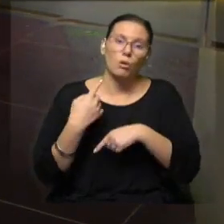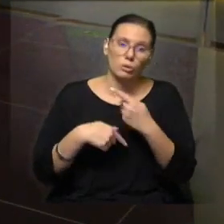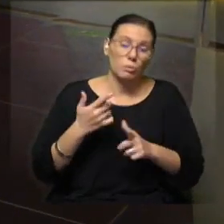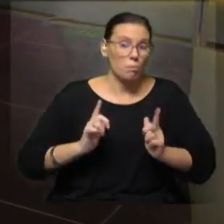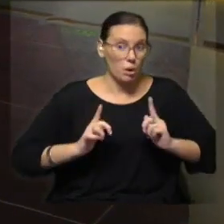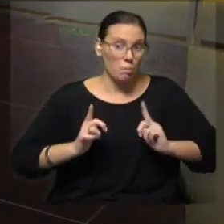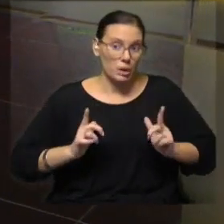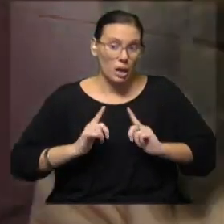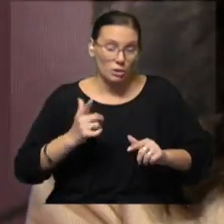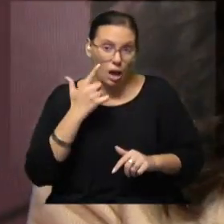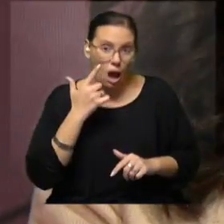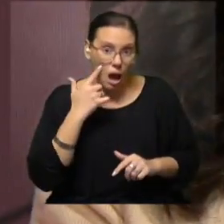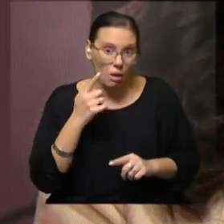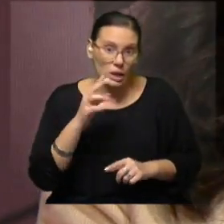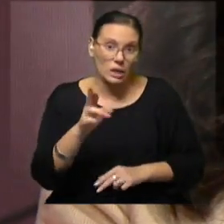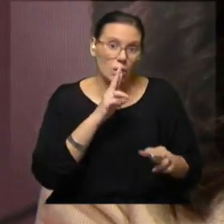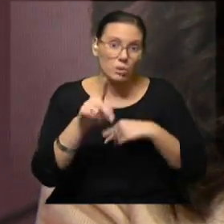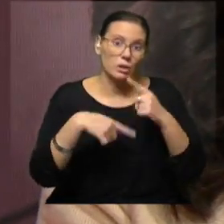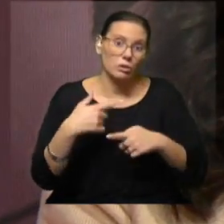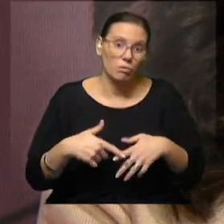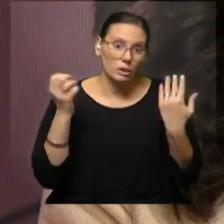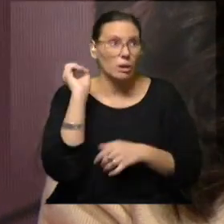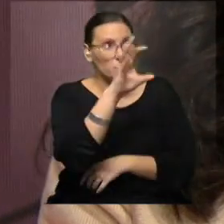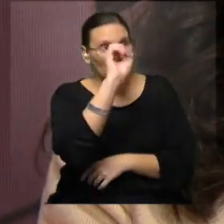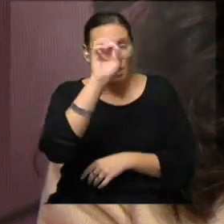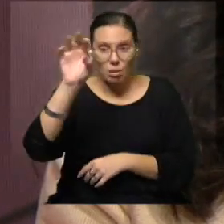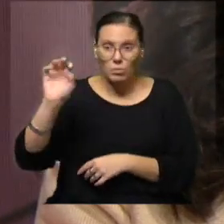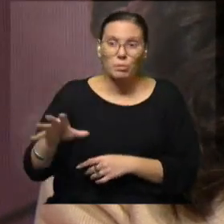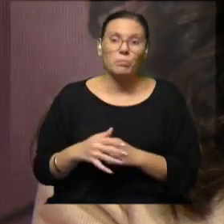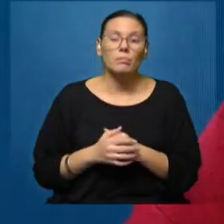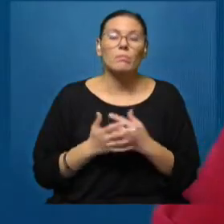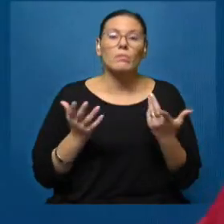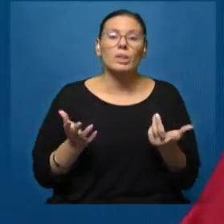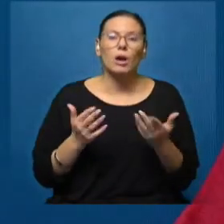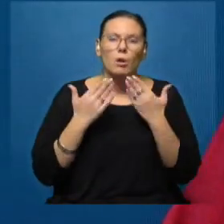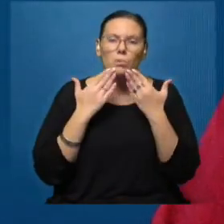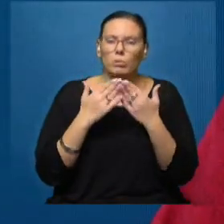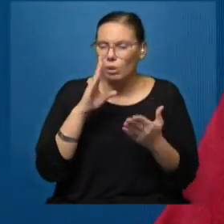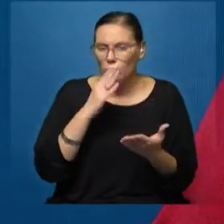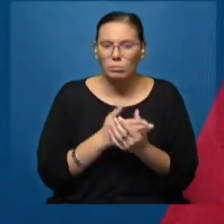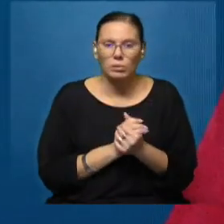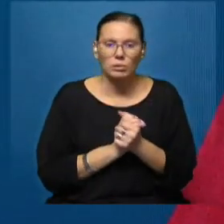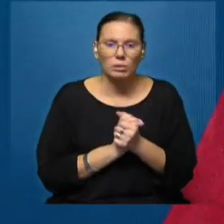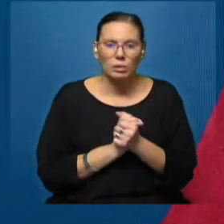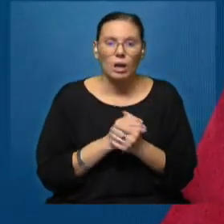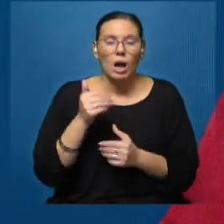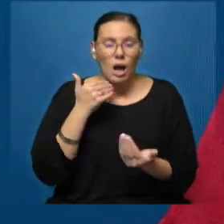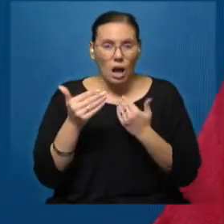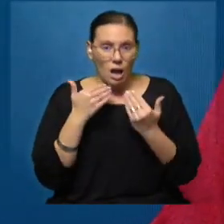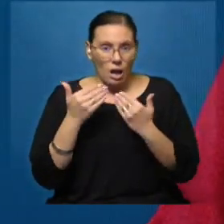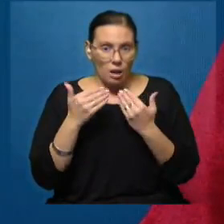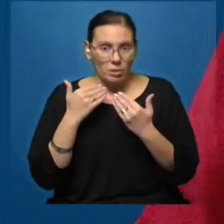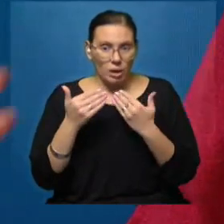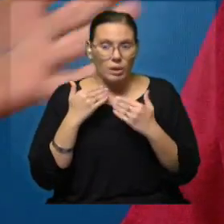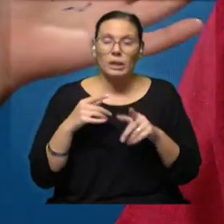esperando. Seguimos esperando respuesta de más festivales donde hemos mandado. Excelente. Yo lo último. Hoy hablaban un poquito, bueno, viendo que